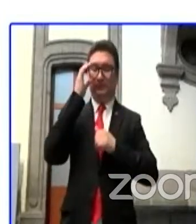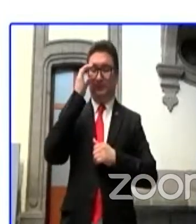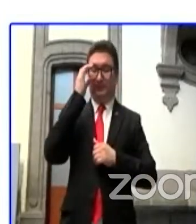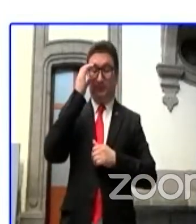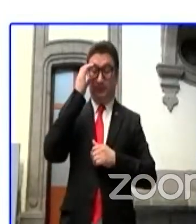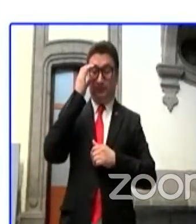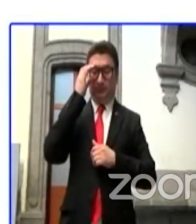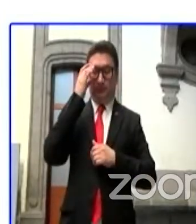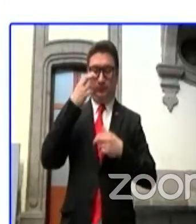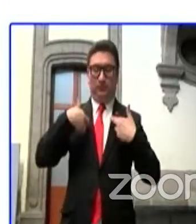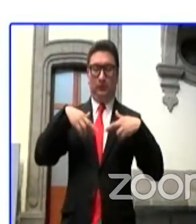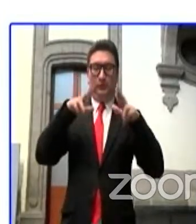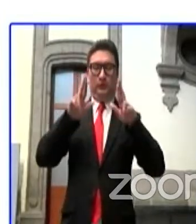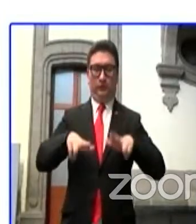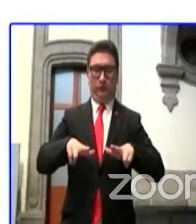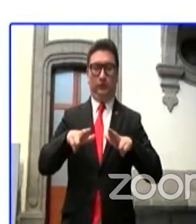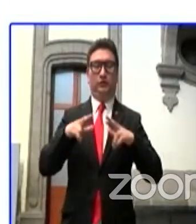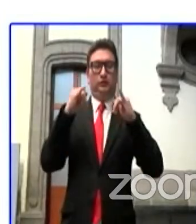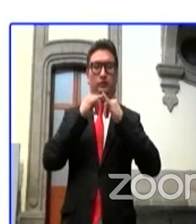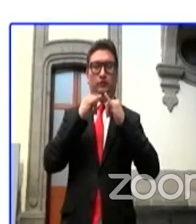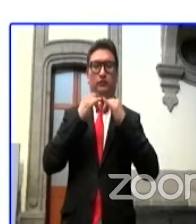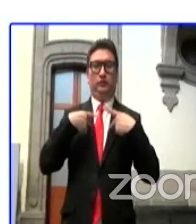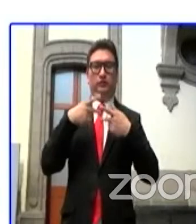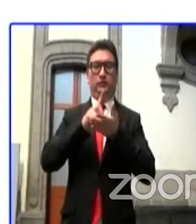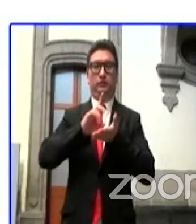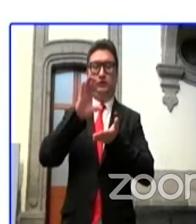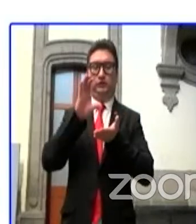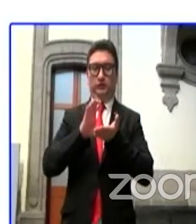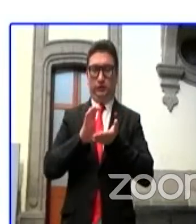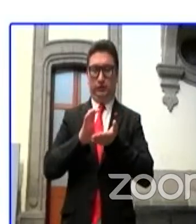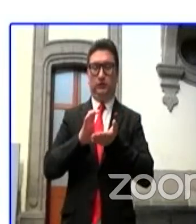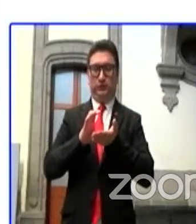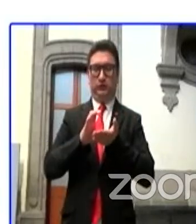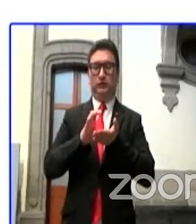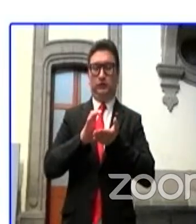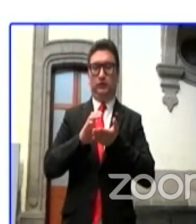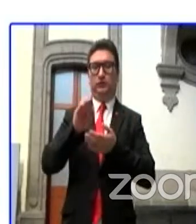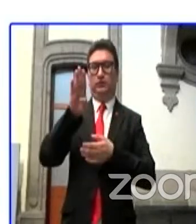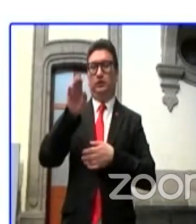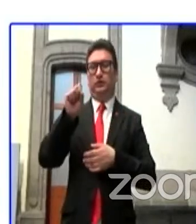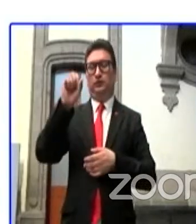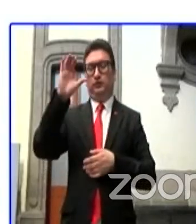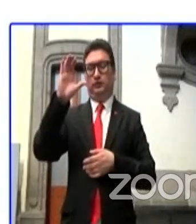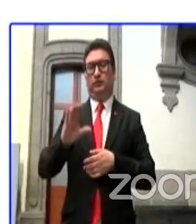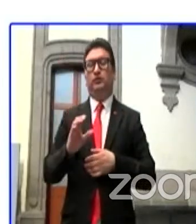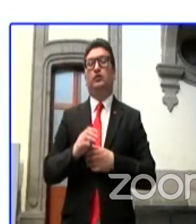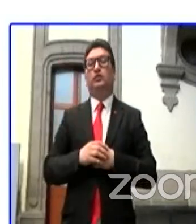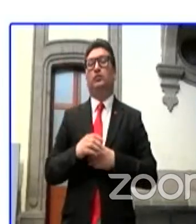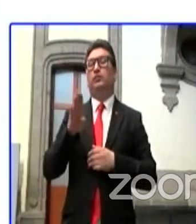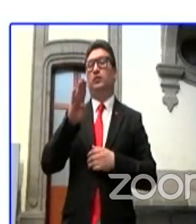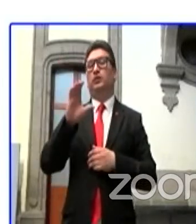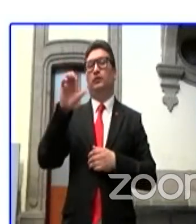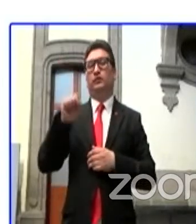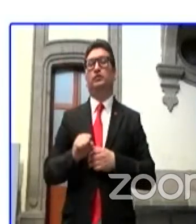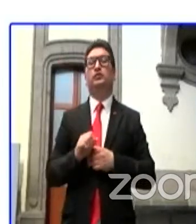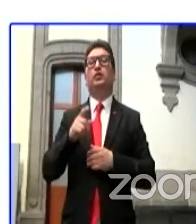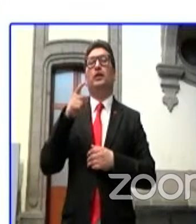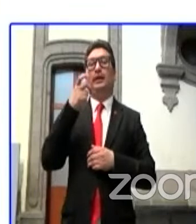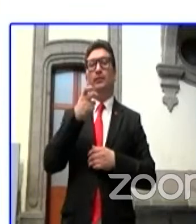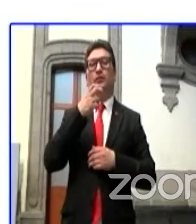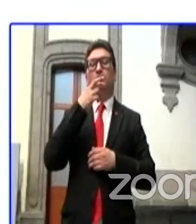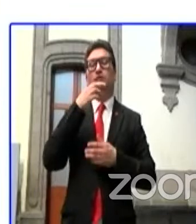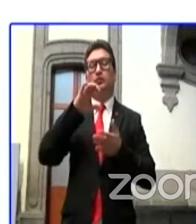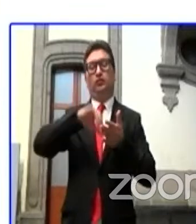represento al Instituto Subcaliforniano para la Inclusión de Personas con Discapacidad y damos respuesta a estos planes de las